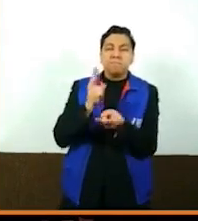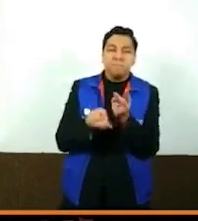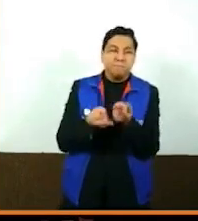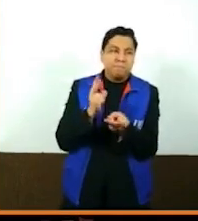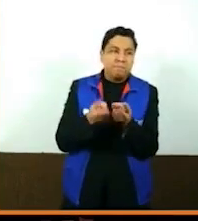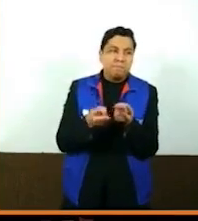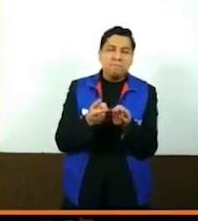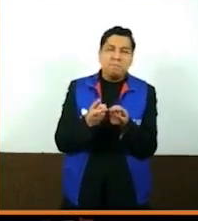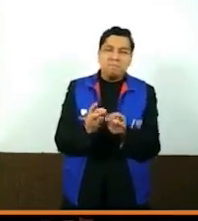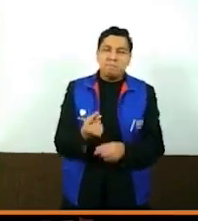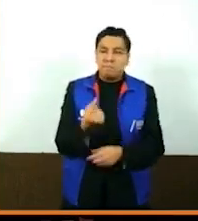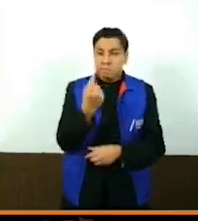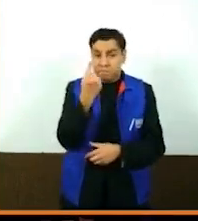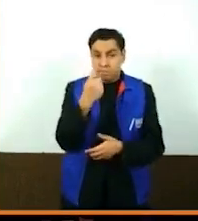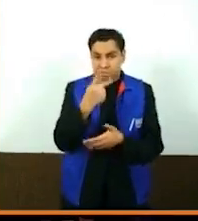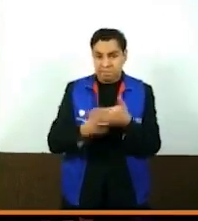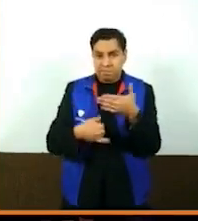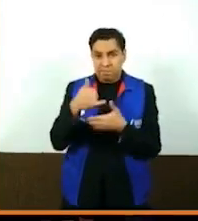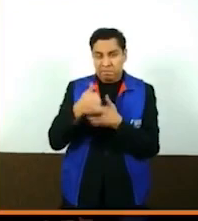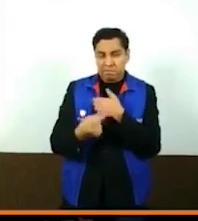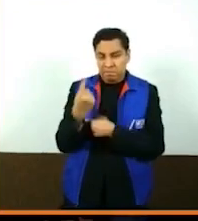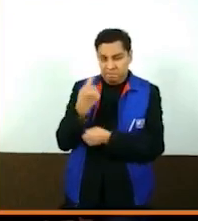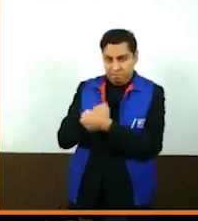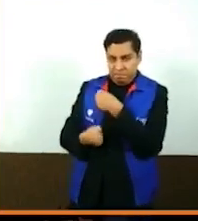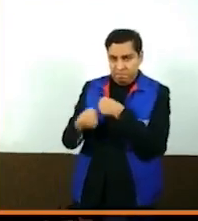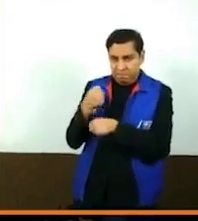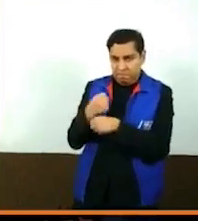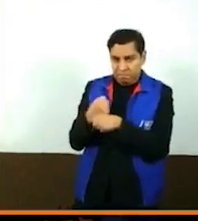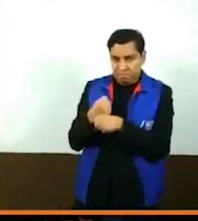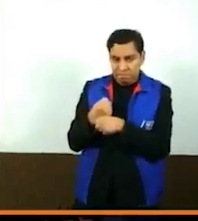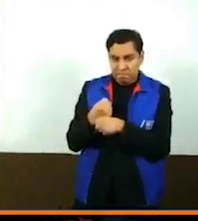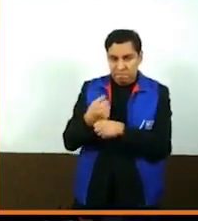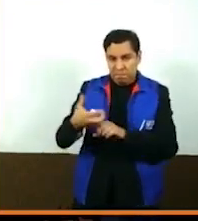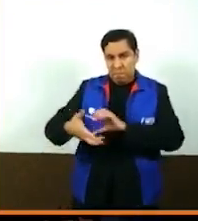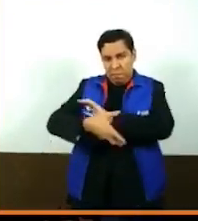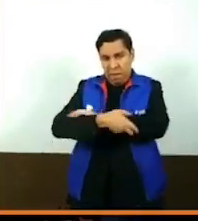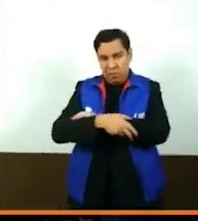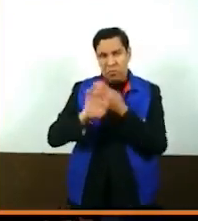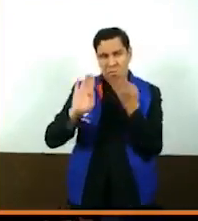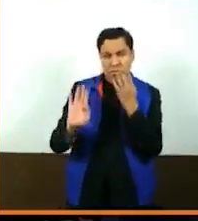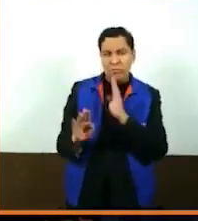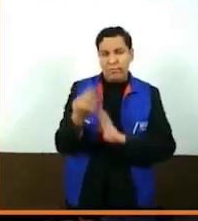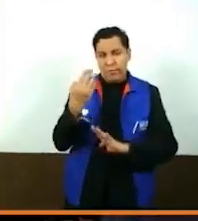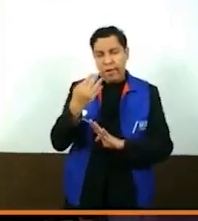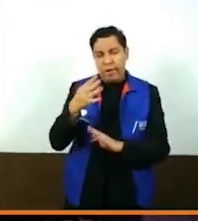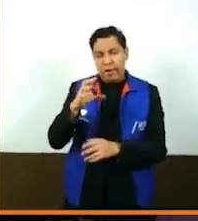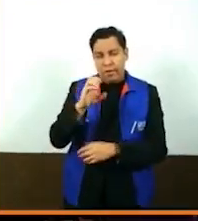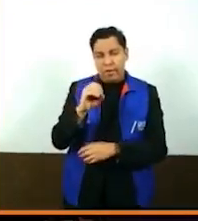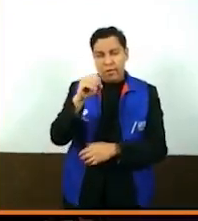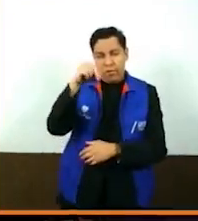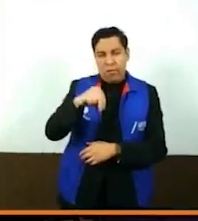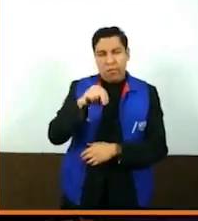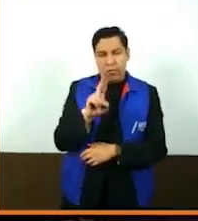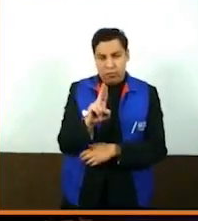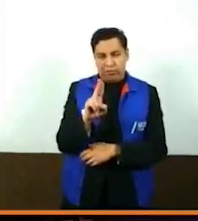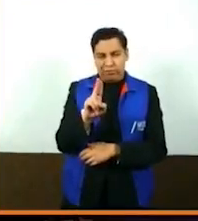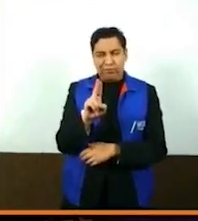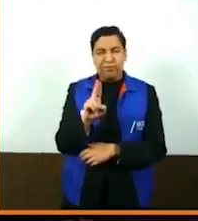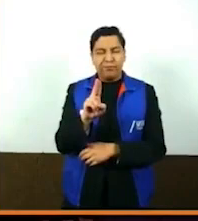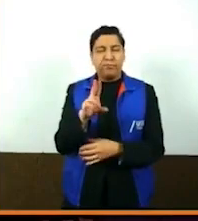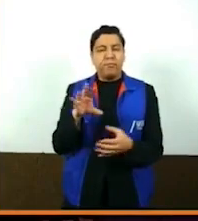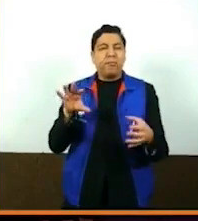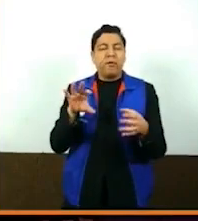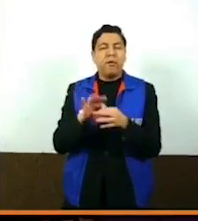de un proyecto que hicimos el año pasado en conjunto con el Pacto Mundial de la Organización de las Naciones Unidas.